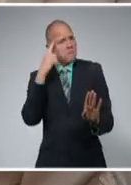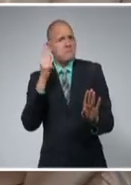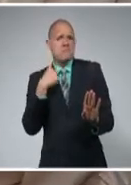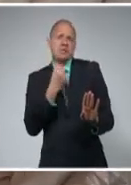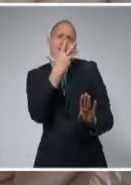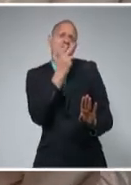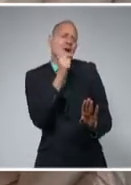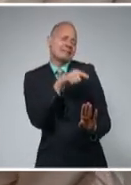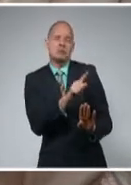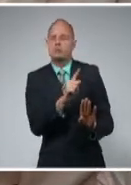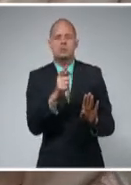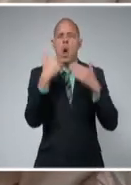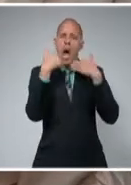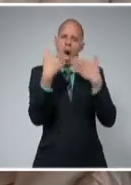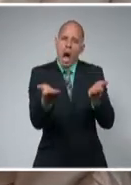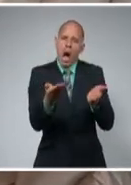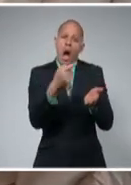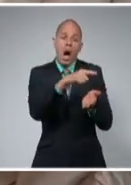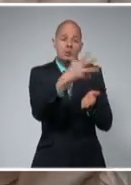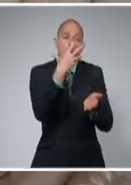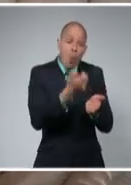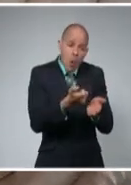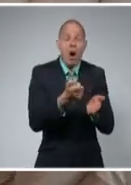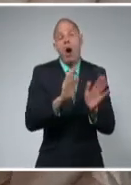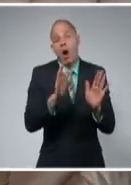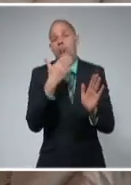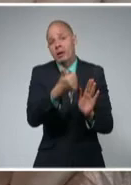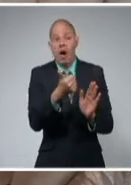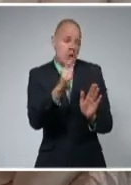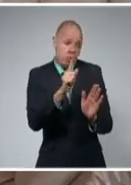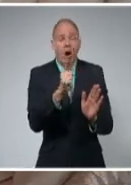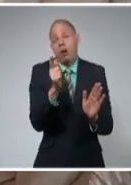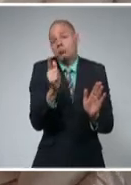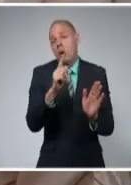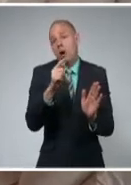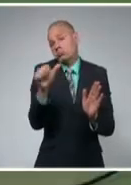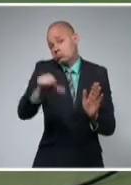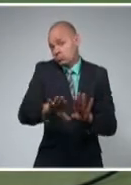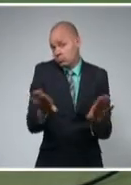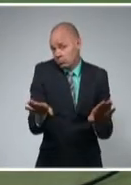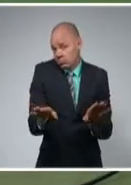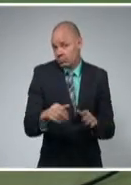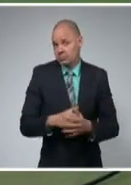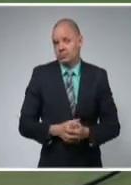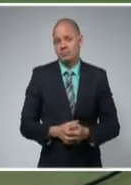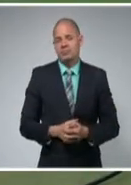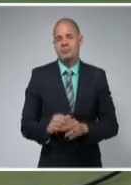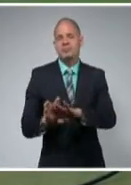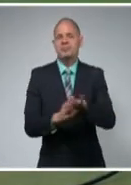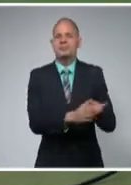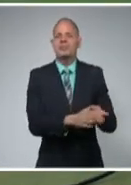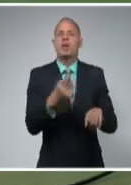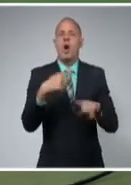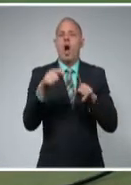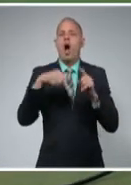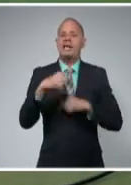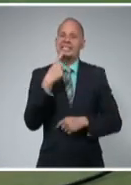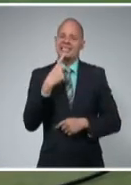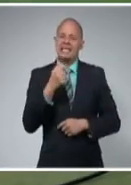tampoco a la gente. O sea, yo creo que tengo un compromiso con la verdad y cuando quedo bien con ella, está bien. En la revista informativa